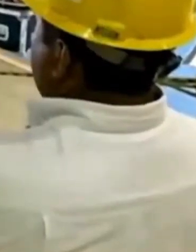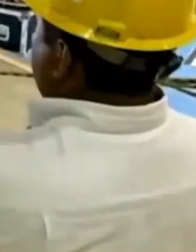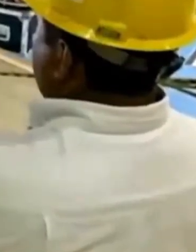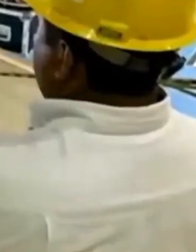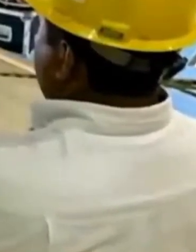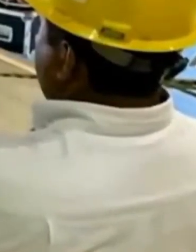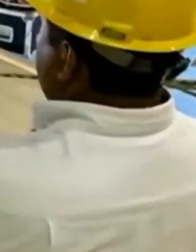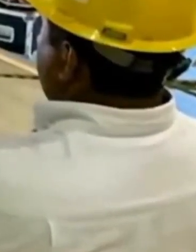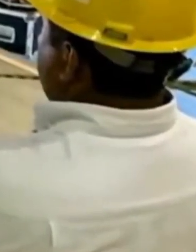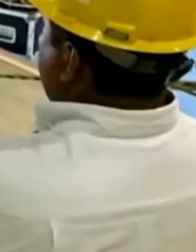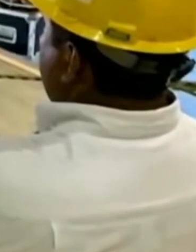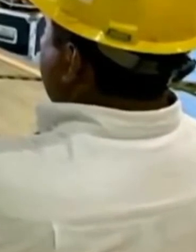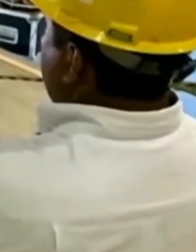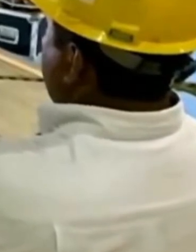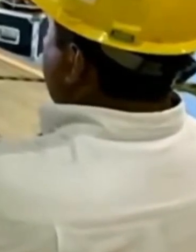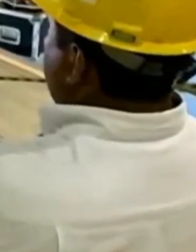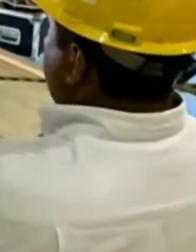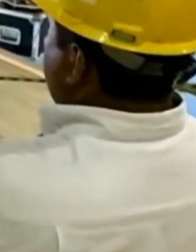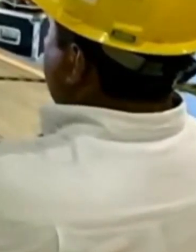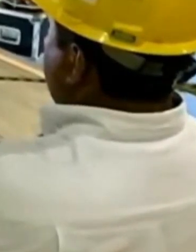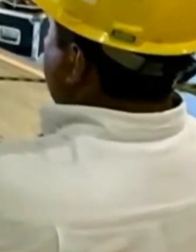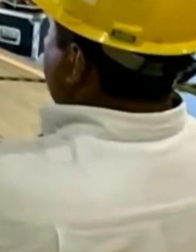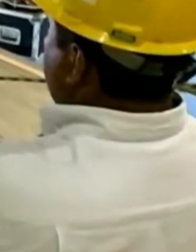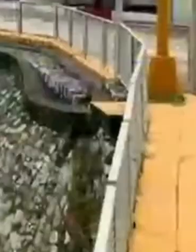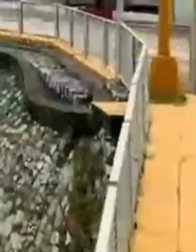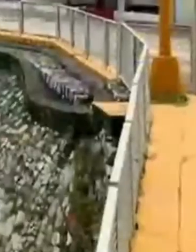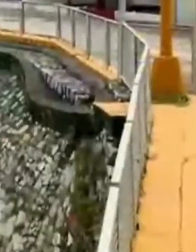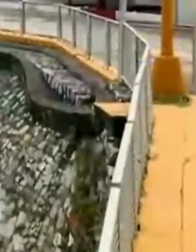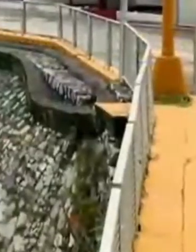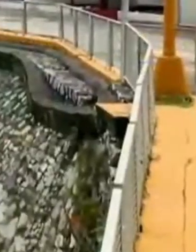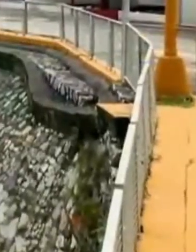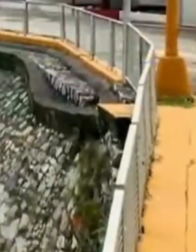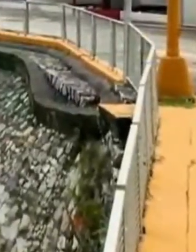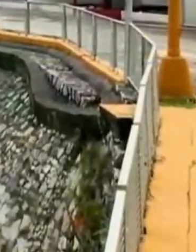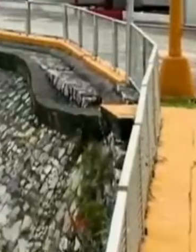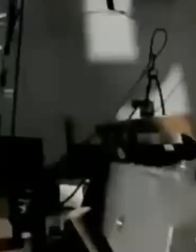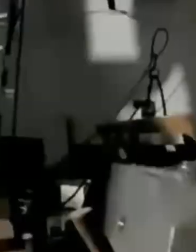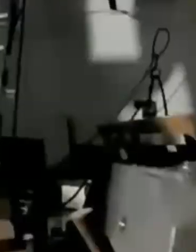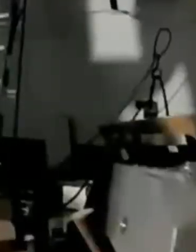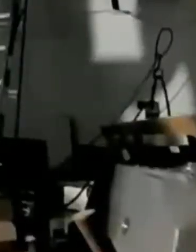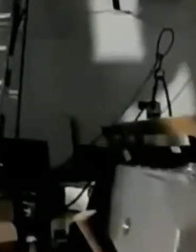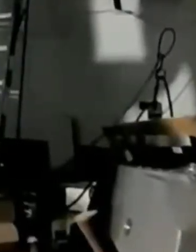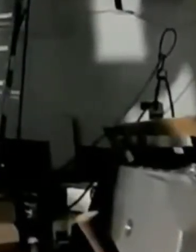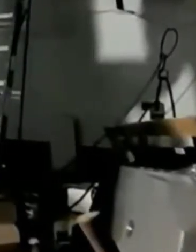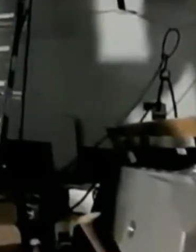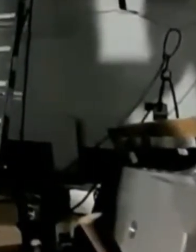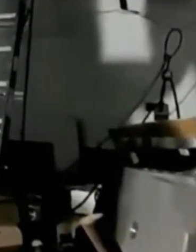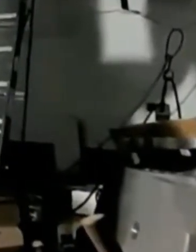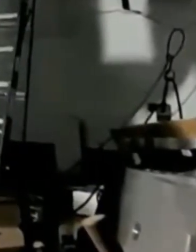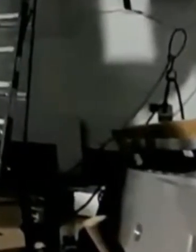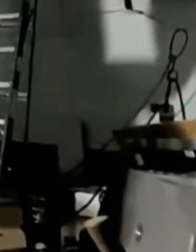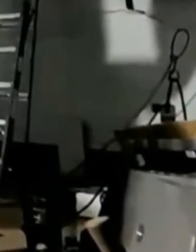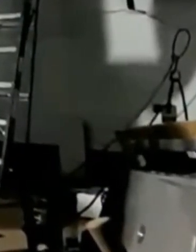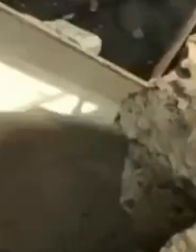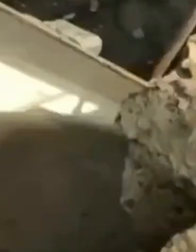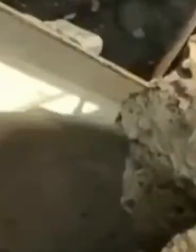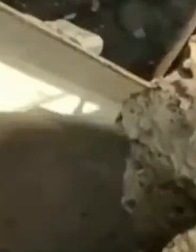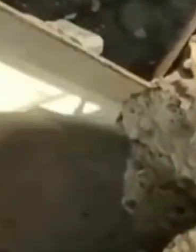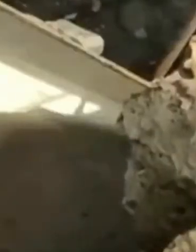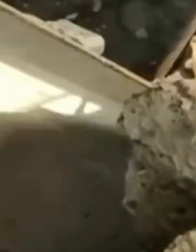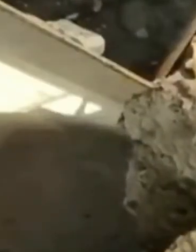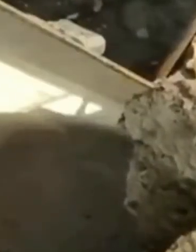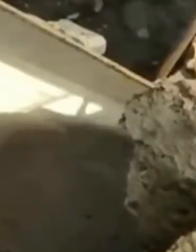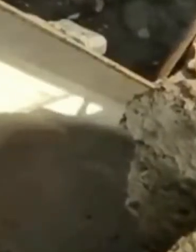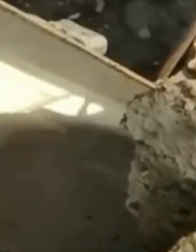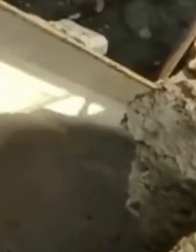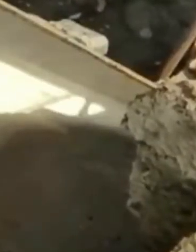Simapán, avance físico 96%. Mazatepec, avance físico 86%. Portezuelos